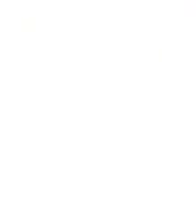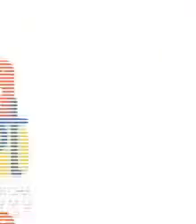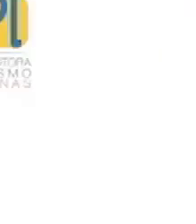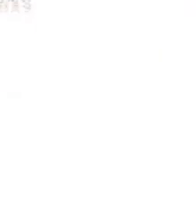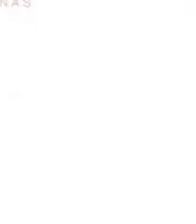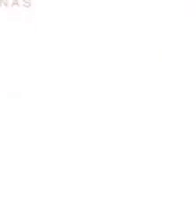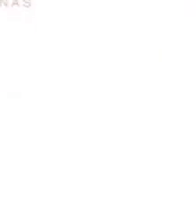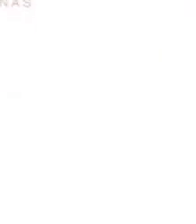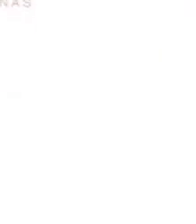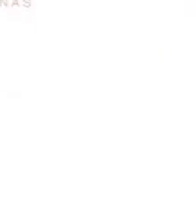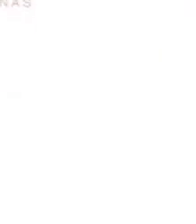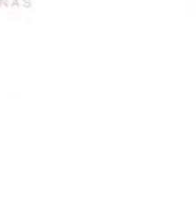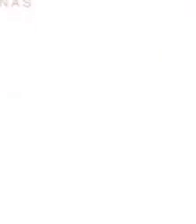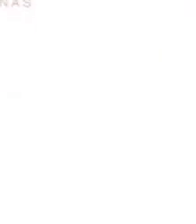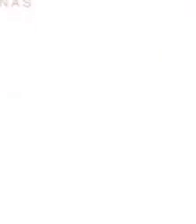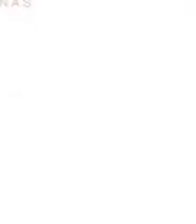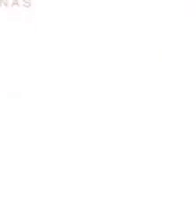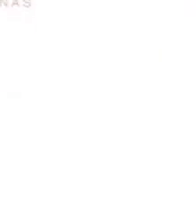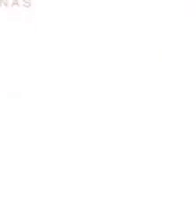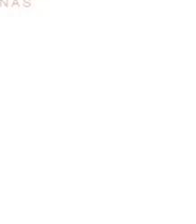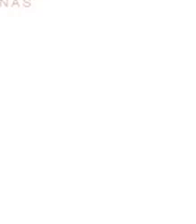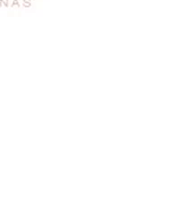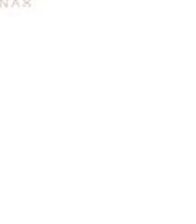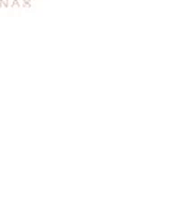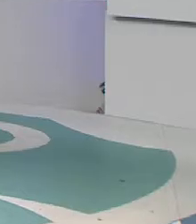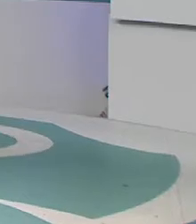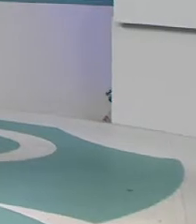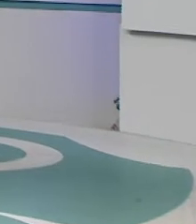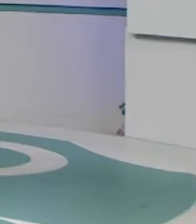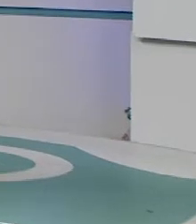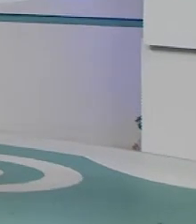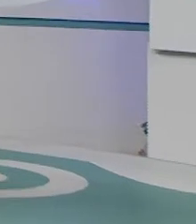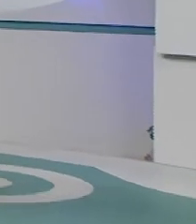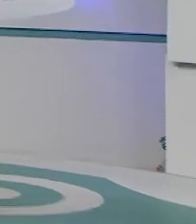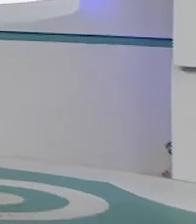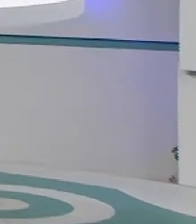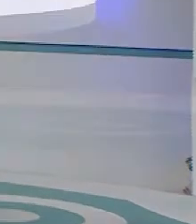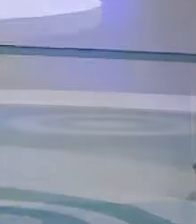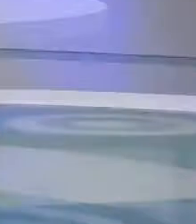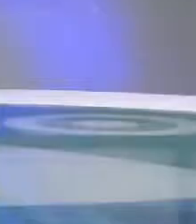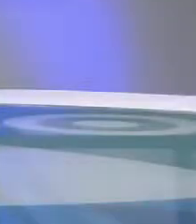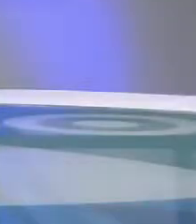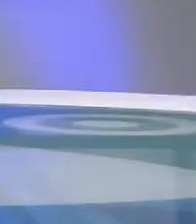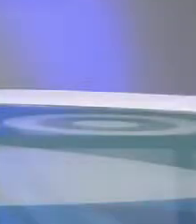mis penas porque en ti Punta Arenas.